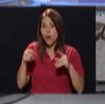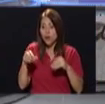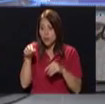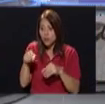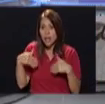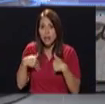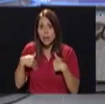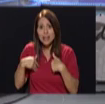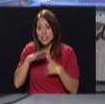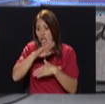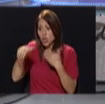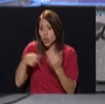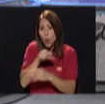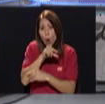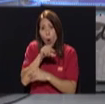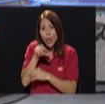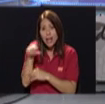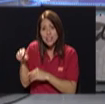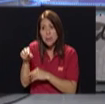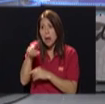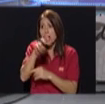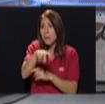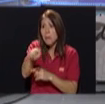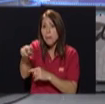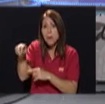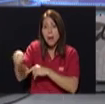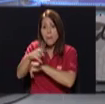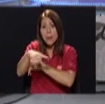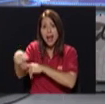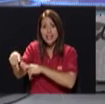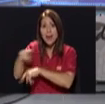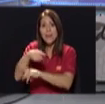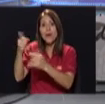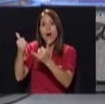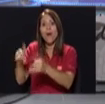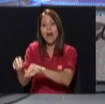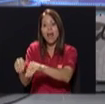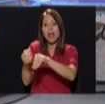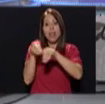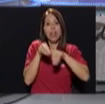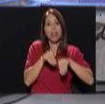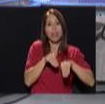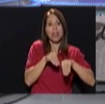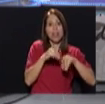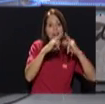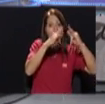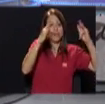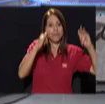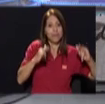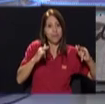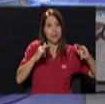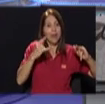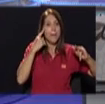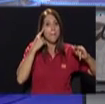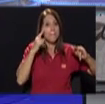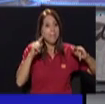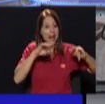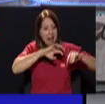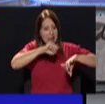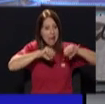toda la semana, se pasaban a dormir en los árboles que están justo en la playa y lo que hacían era llegar a